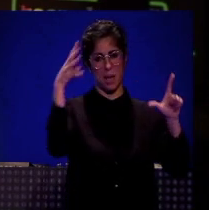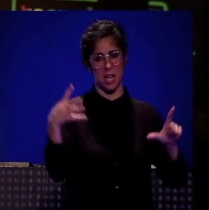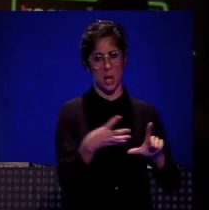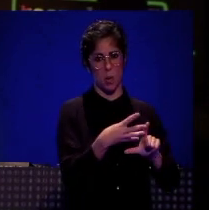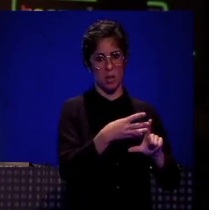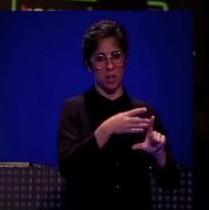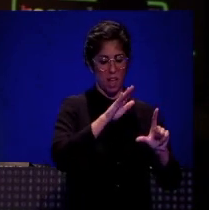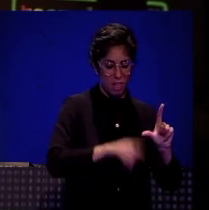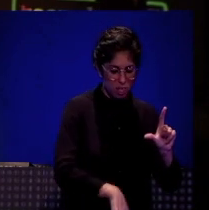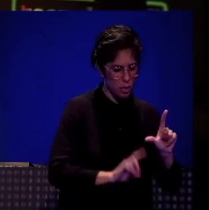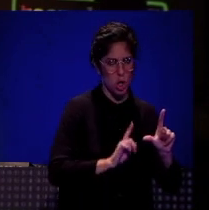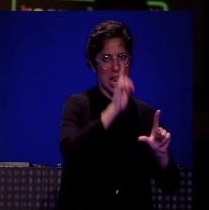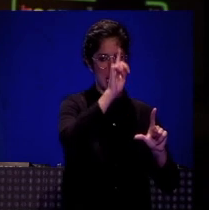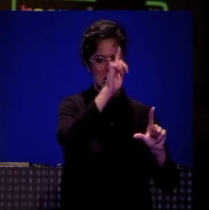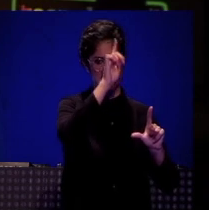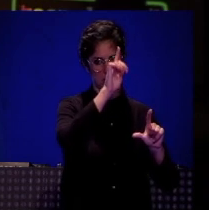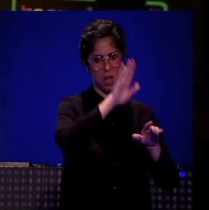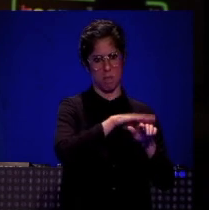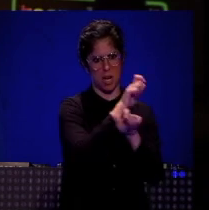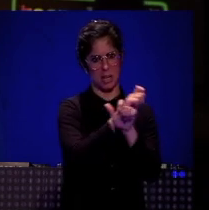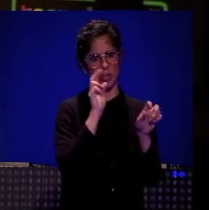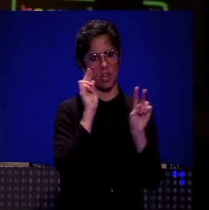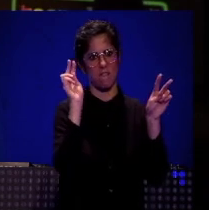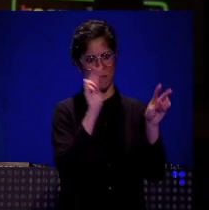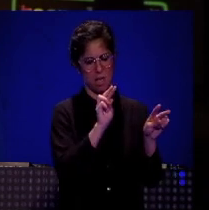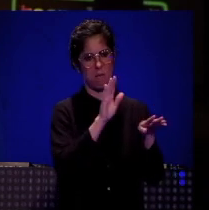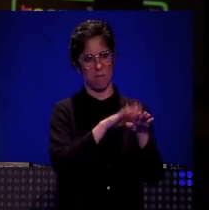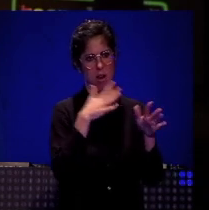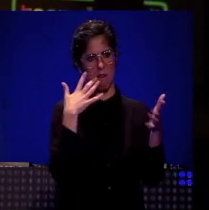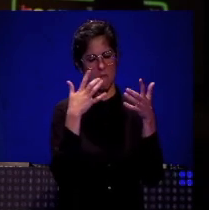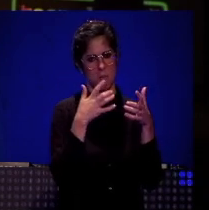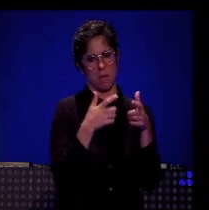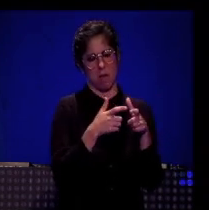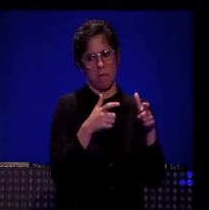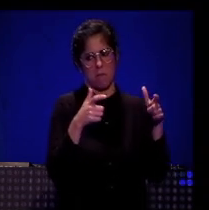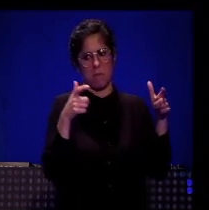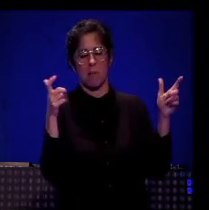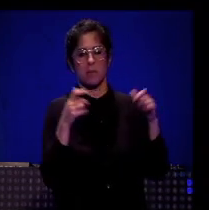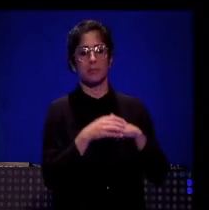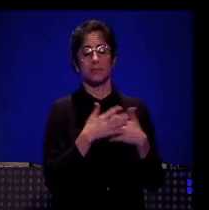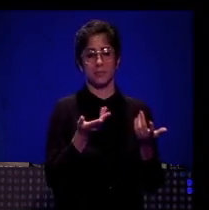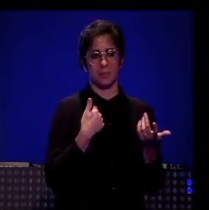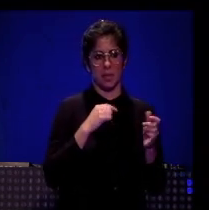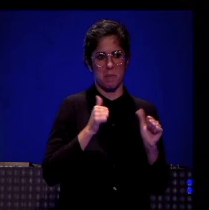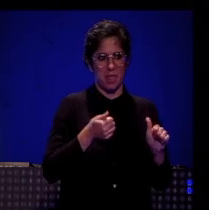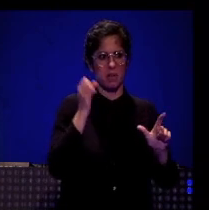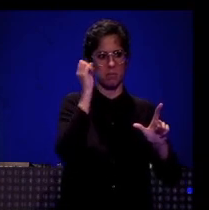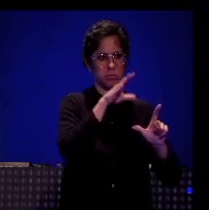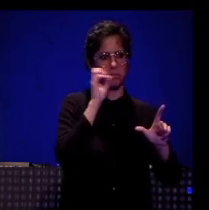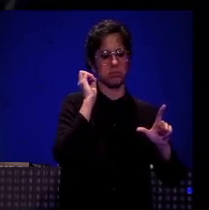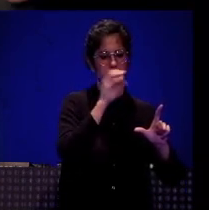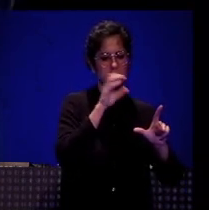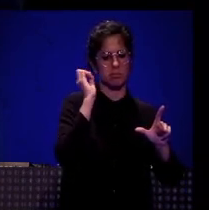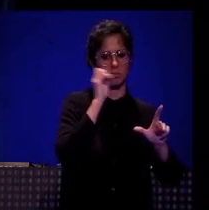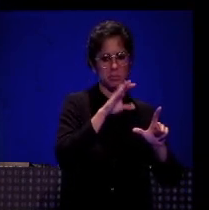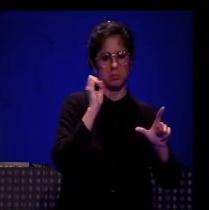en el de cultura digital que es el que como digo aprovechó el momento lo subí empezó a subir para que tuviera visibilidad pero hoy ya que vengo con recorrido ha